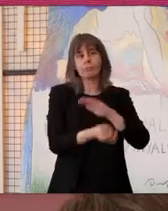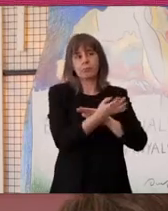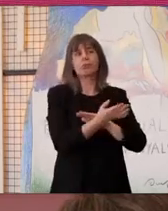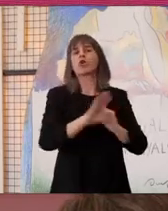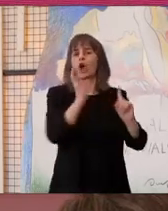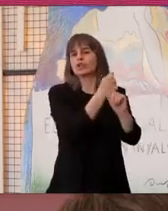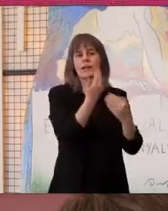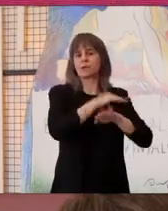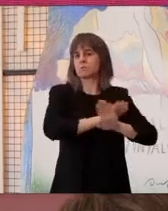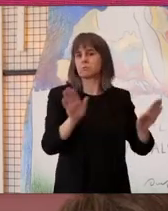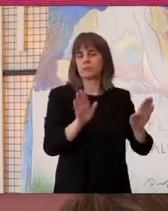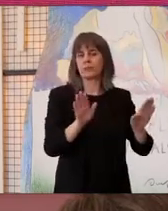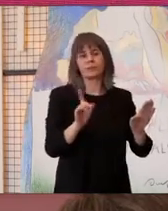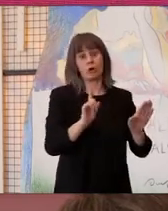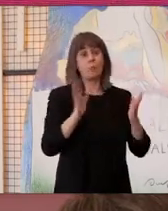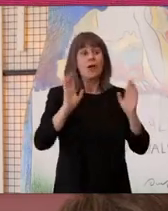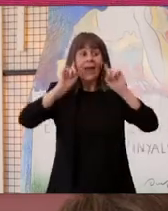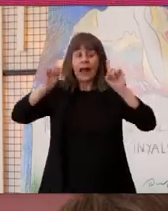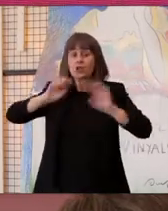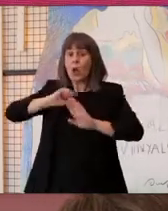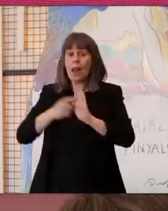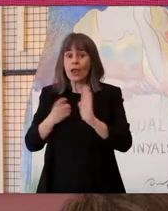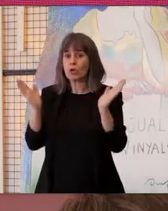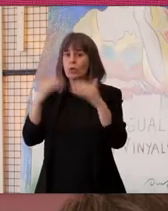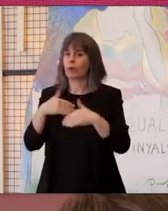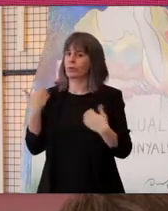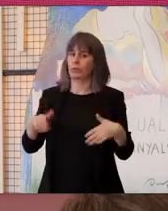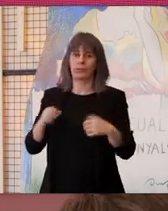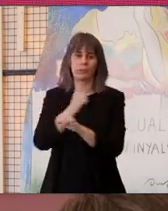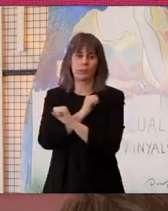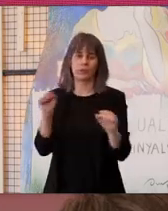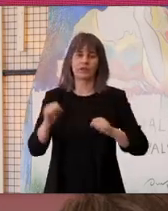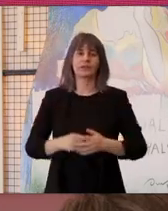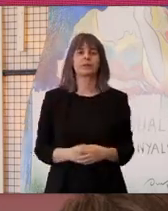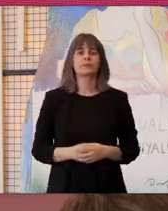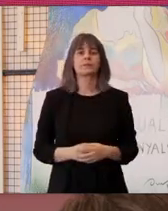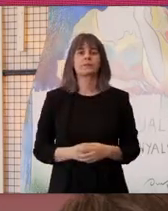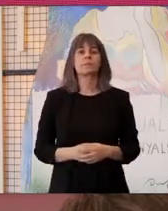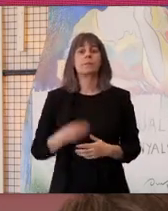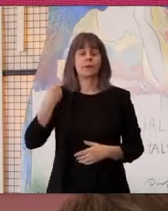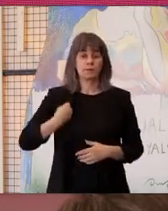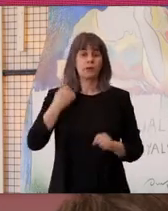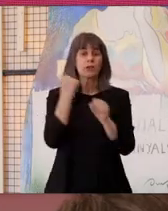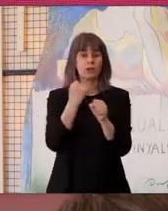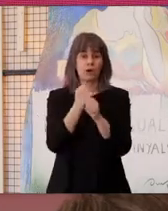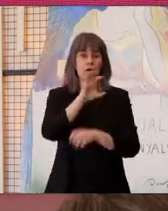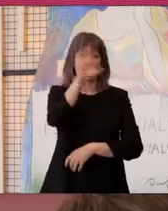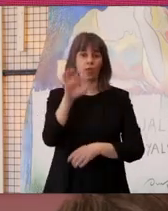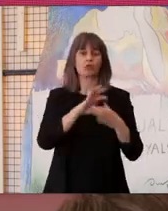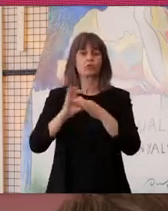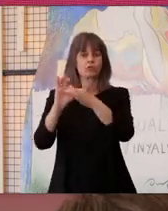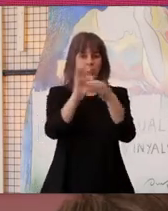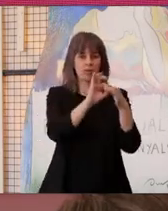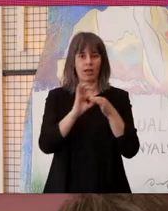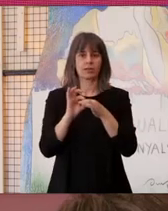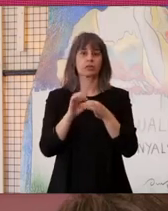pero sin leyes seguro que no lo consigues en ese sentido el trabajo de Naciones Unidas es